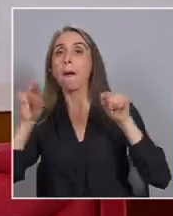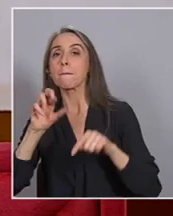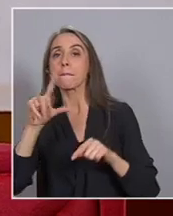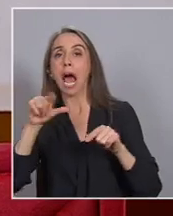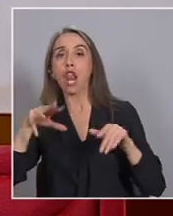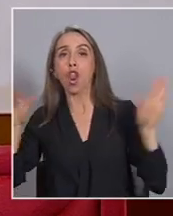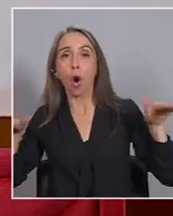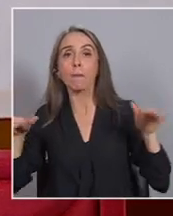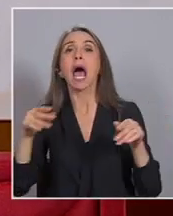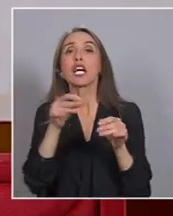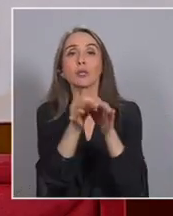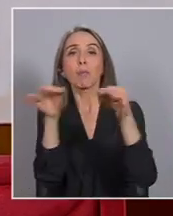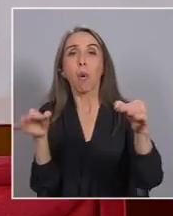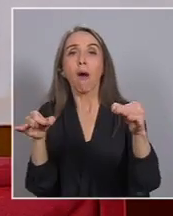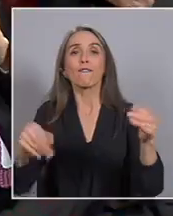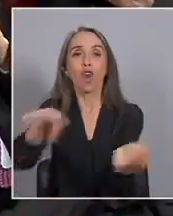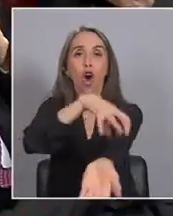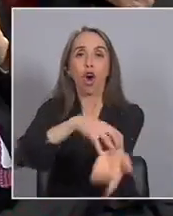Chilenos y chilenas,